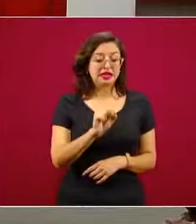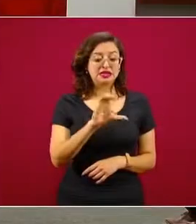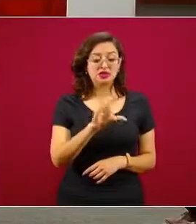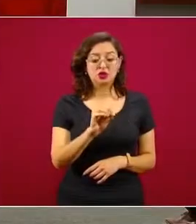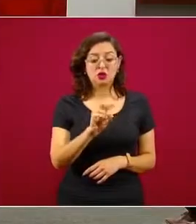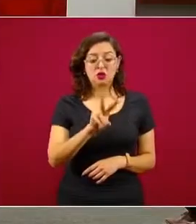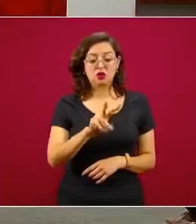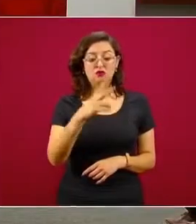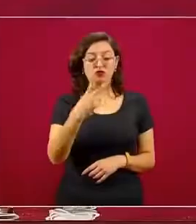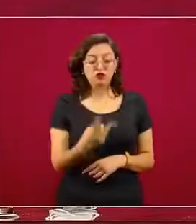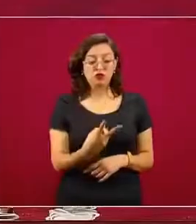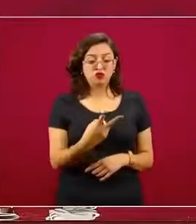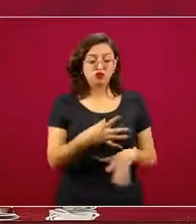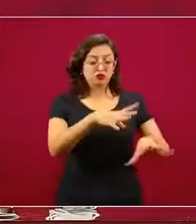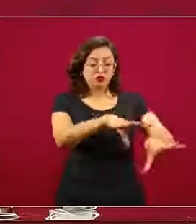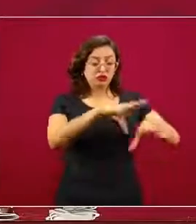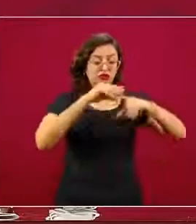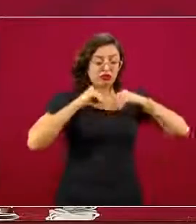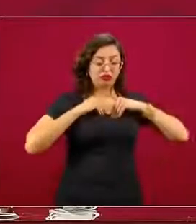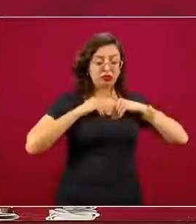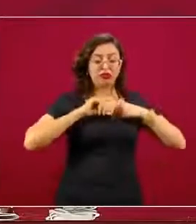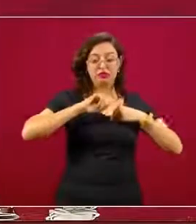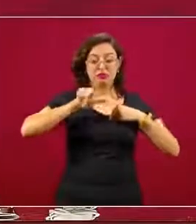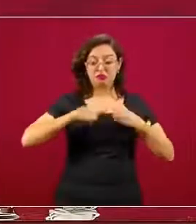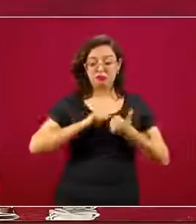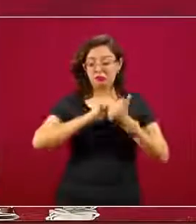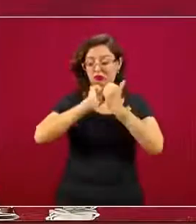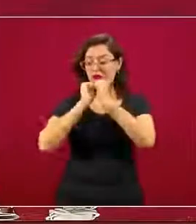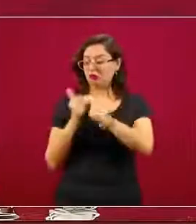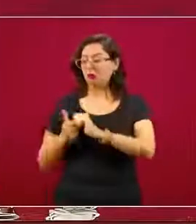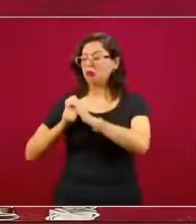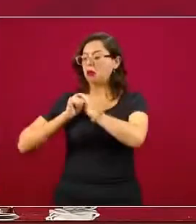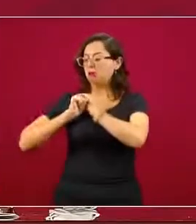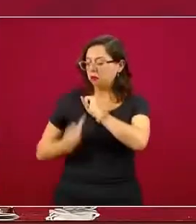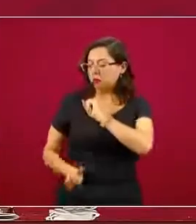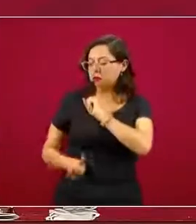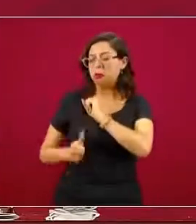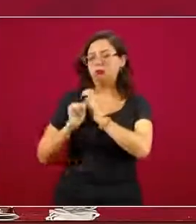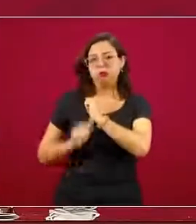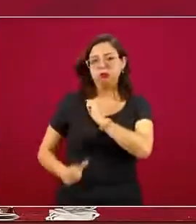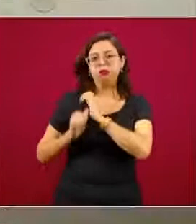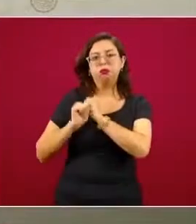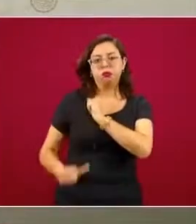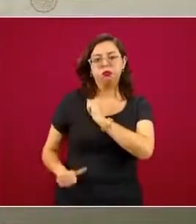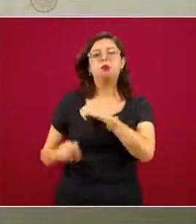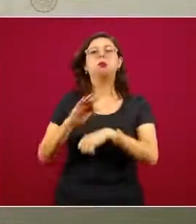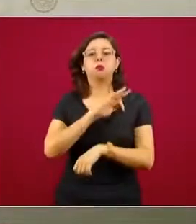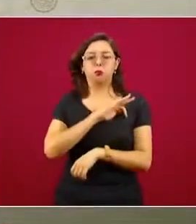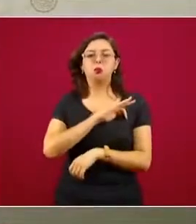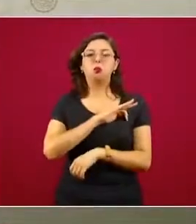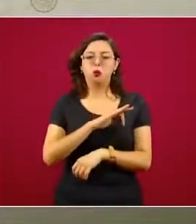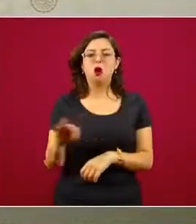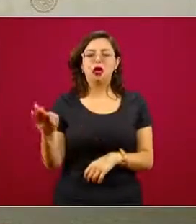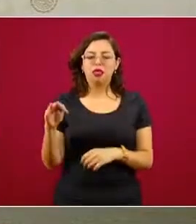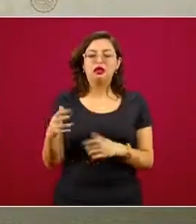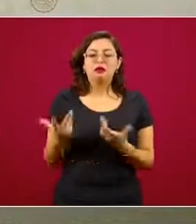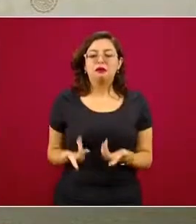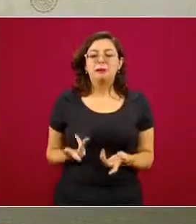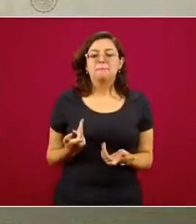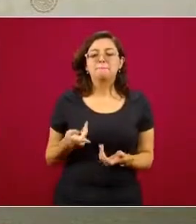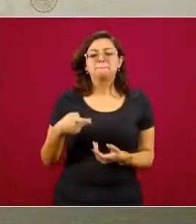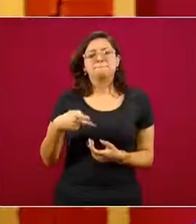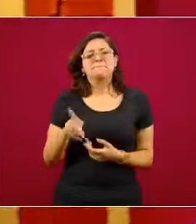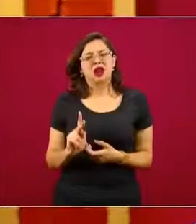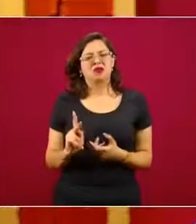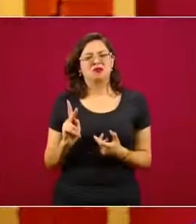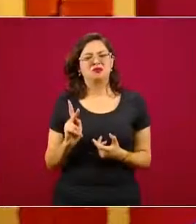diarrea. La diarrea es un síntoma accesorio, no se encuentra en una frecuencia grande. En algunas series se ha considerado, series son los estudios